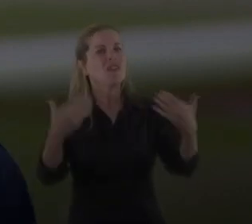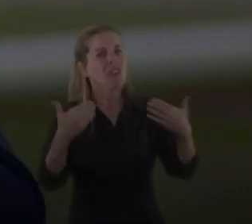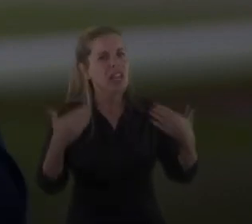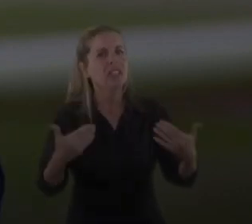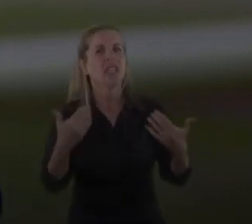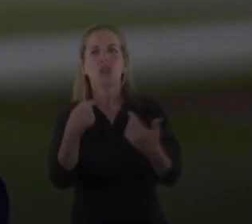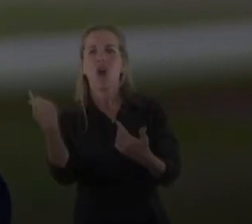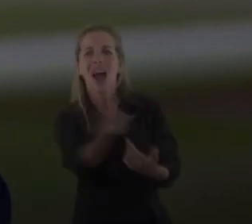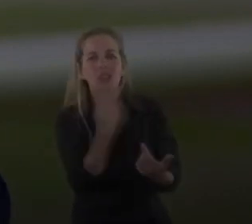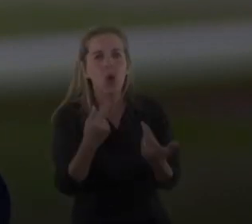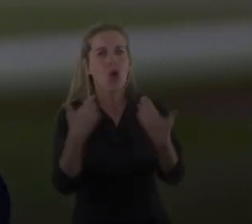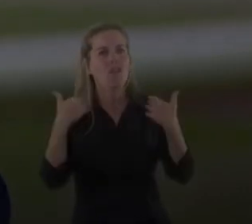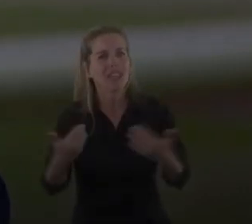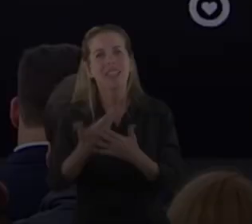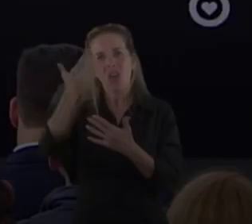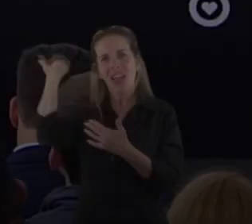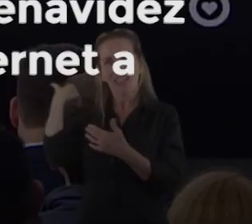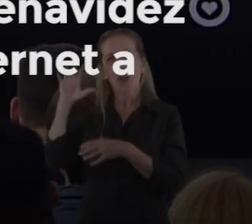Felicito a los que ayer en Neuquén y en Río Negro